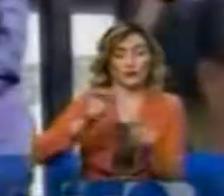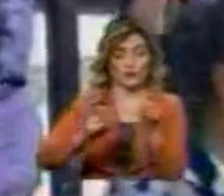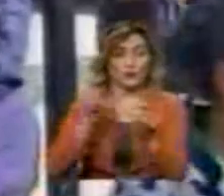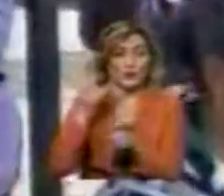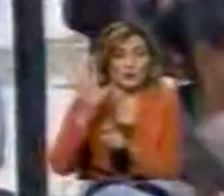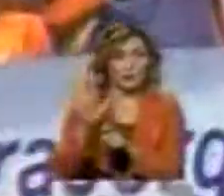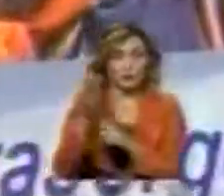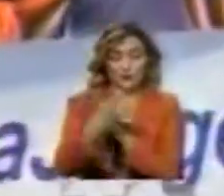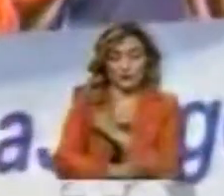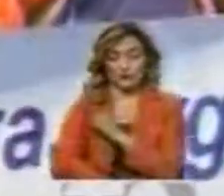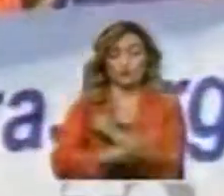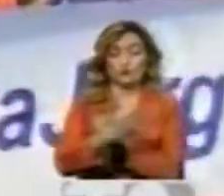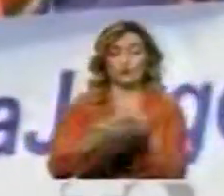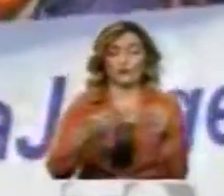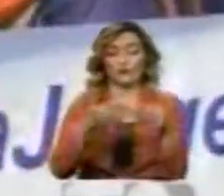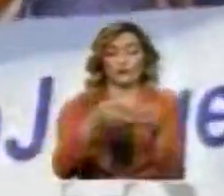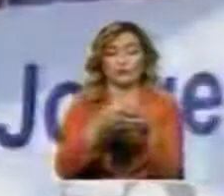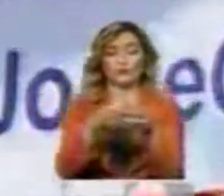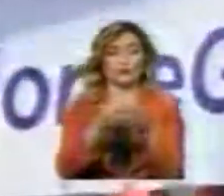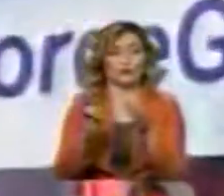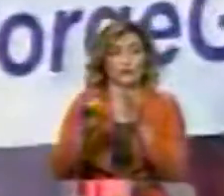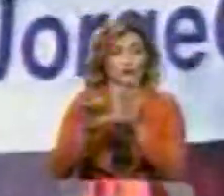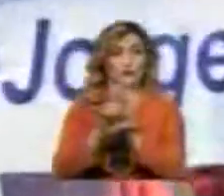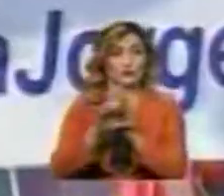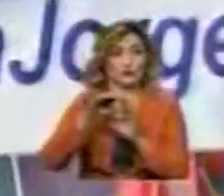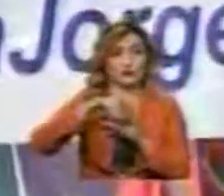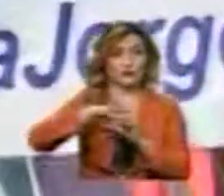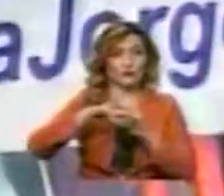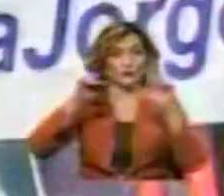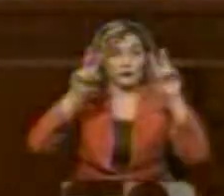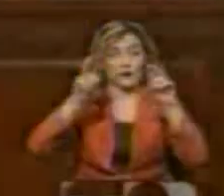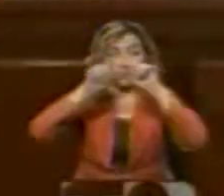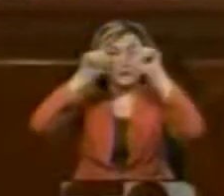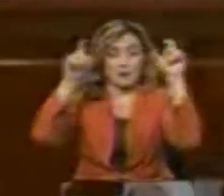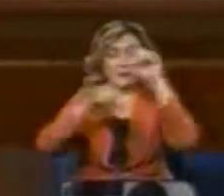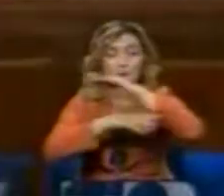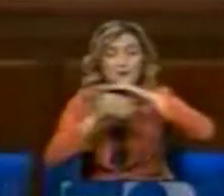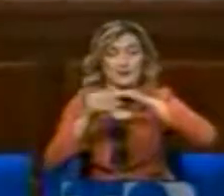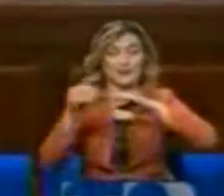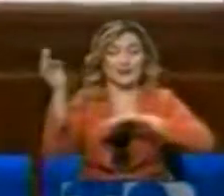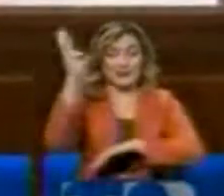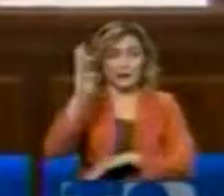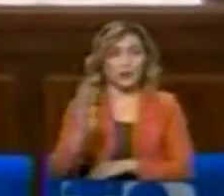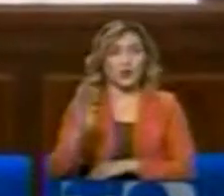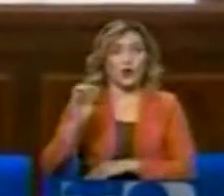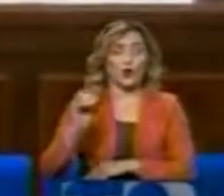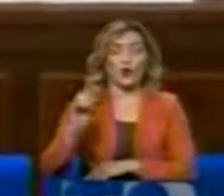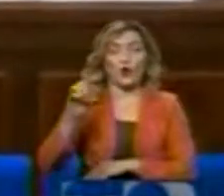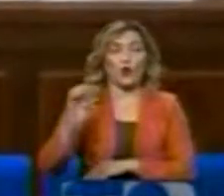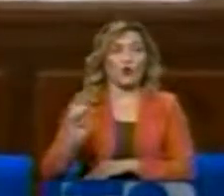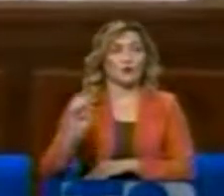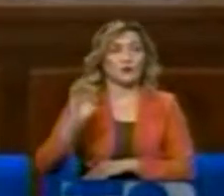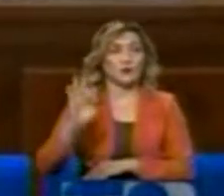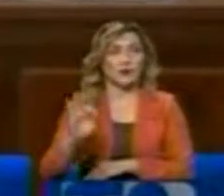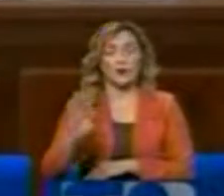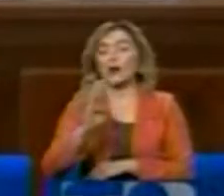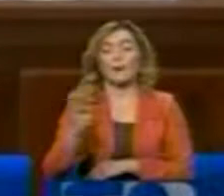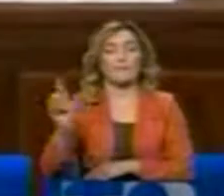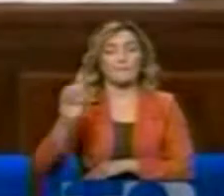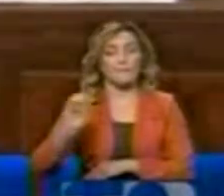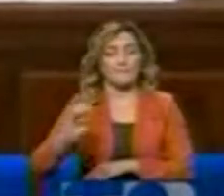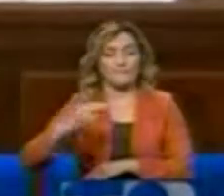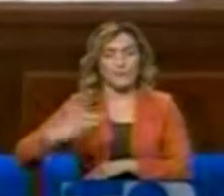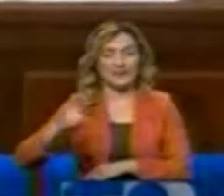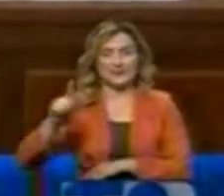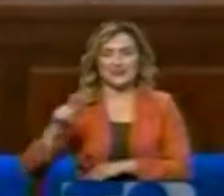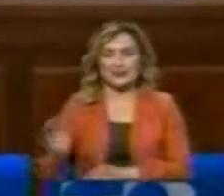más sentenciadas por el delito de asociación ilícita dentro del caso Odebrecht se resuelve aquí en el octavo piso de la Corte Nacional de Justicia.